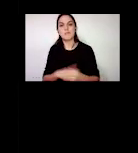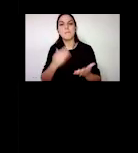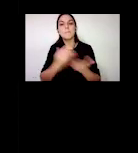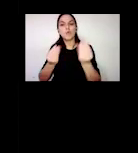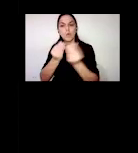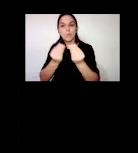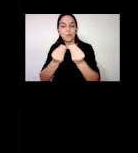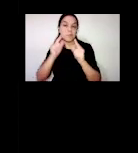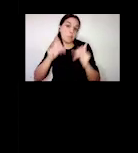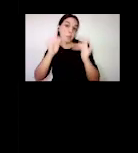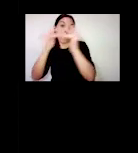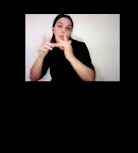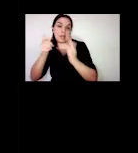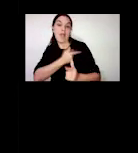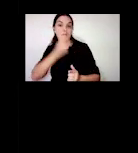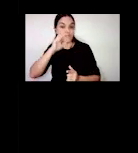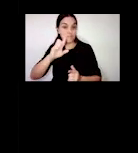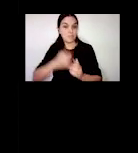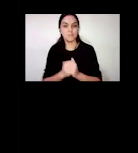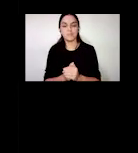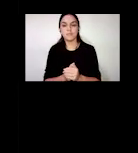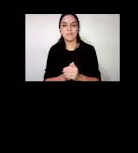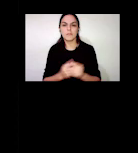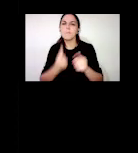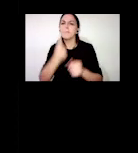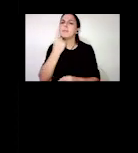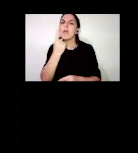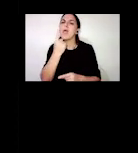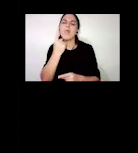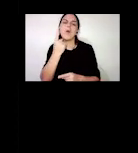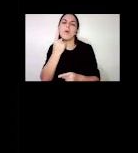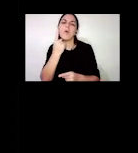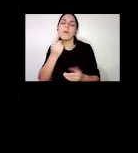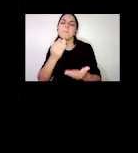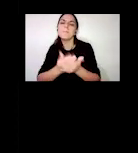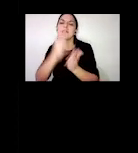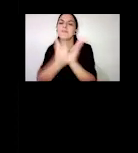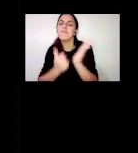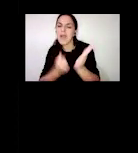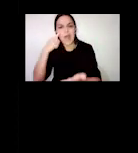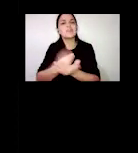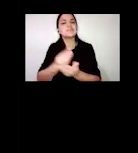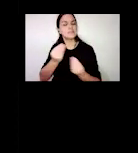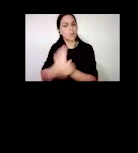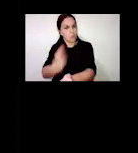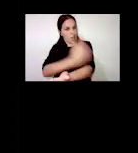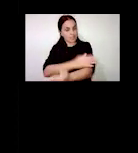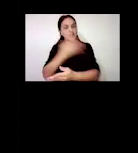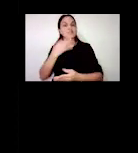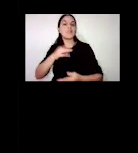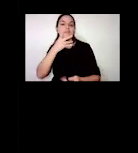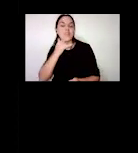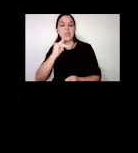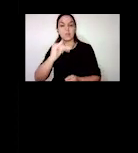página. ¿Qué es lo primero que se hace antes de pedir la baja de residencia? Bueno, hay que denunciar